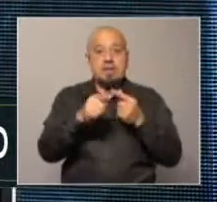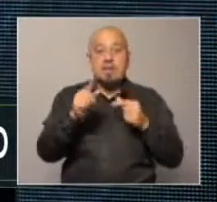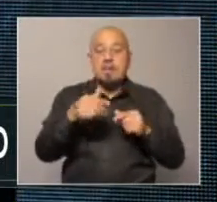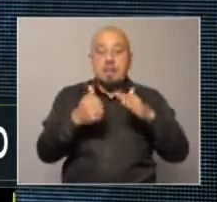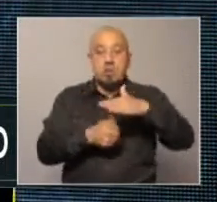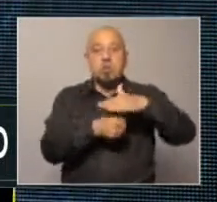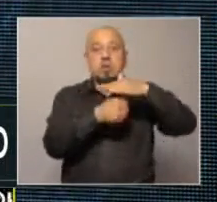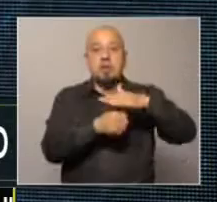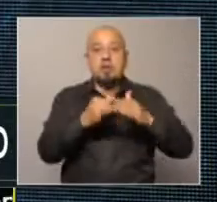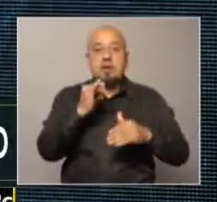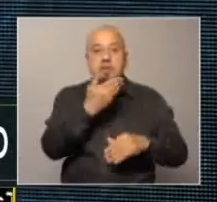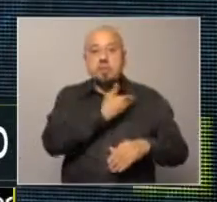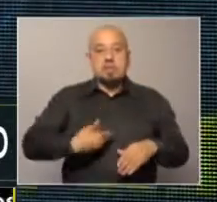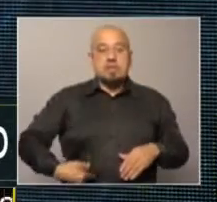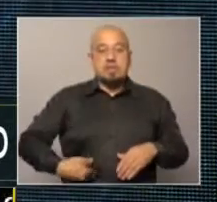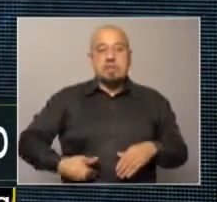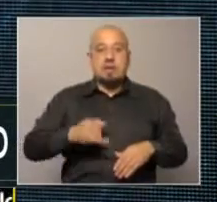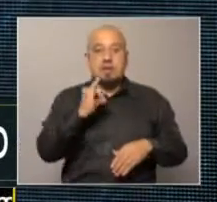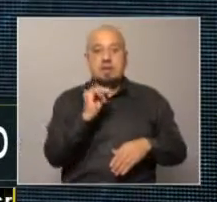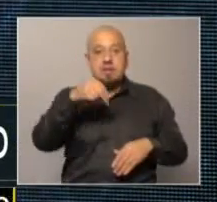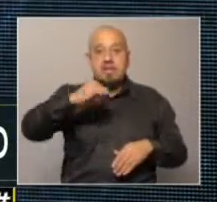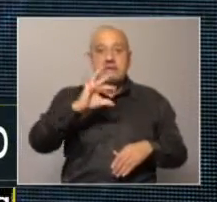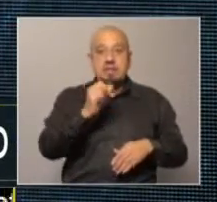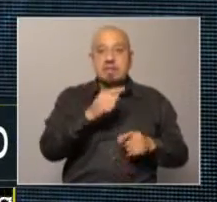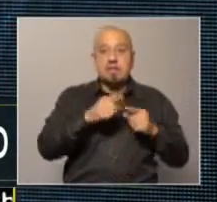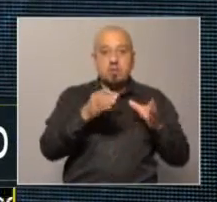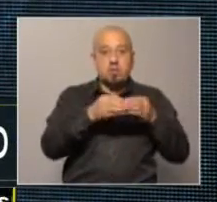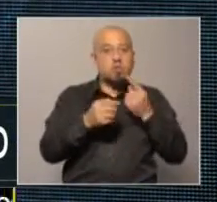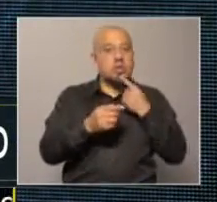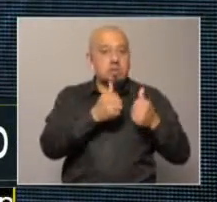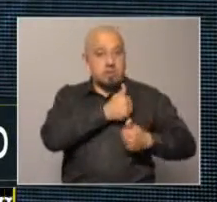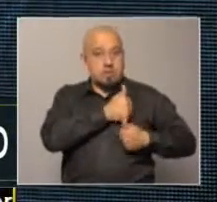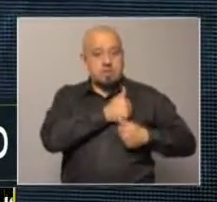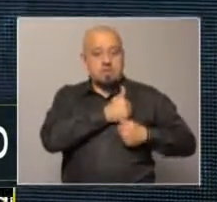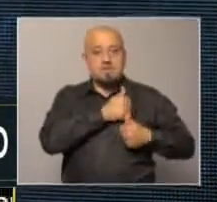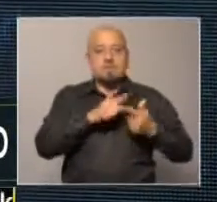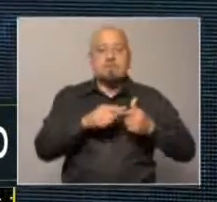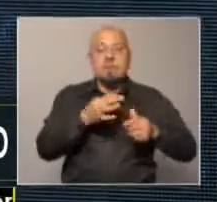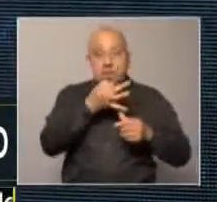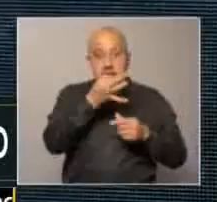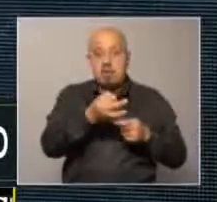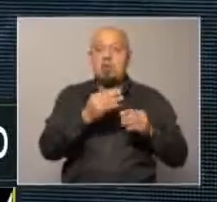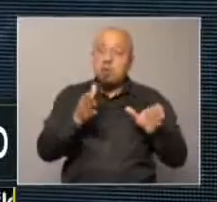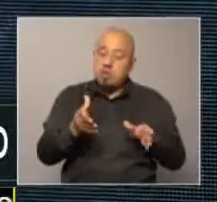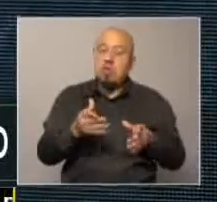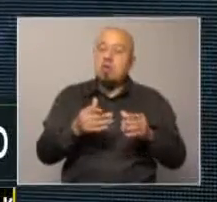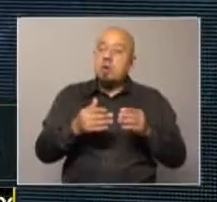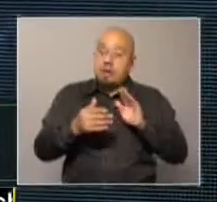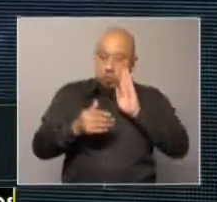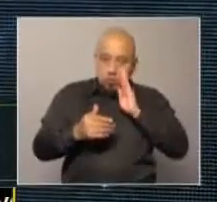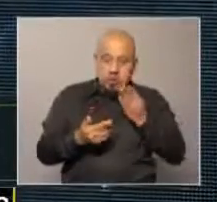autoridades del INISA, la presidenta Rosana de Olivera, que es de Cabildo Abierto, y la directora del Partido Nacional, Sandra Echevarri, admitieron en Comisión de